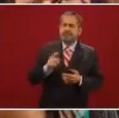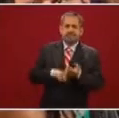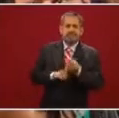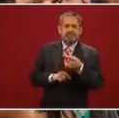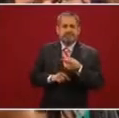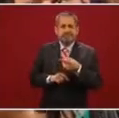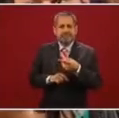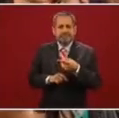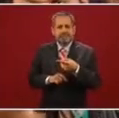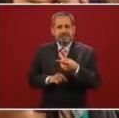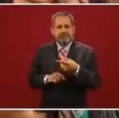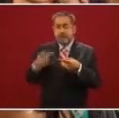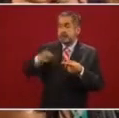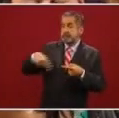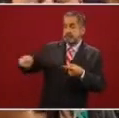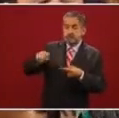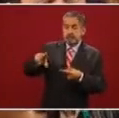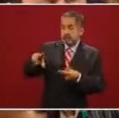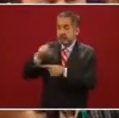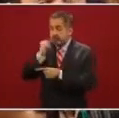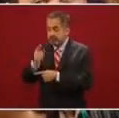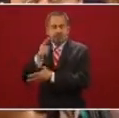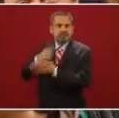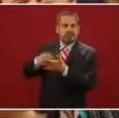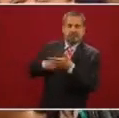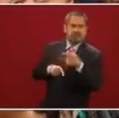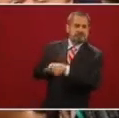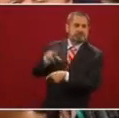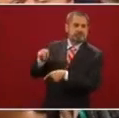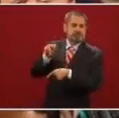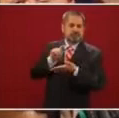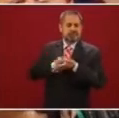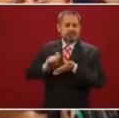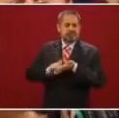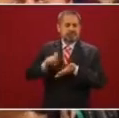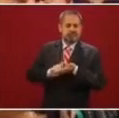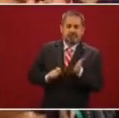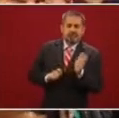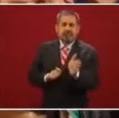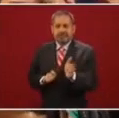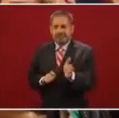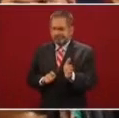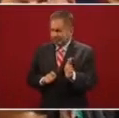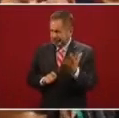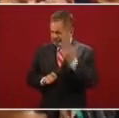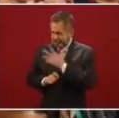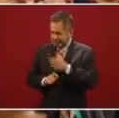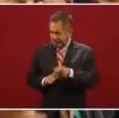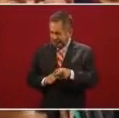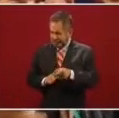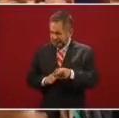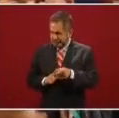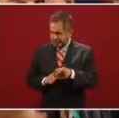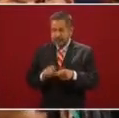descalificando a la gente que se opone al redactar, uno, que la